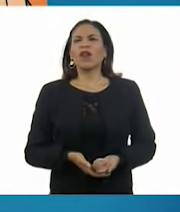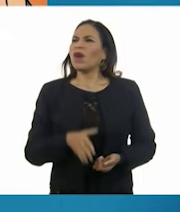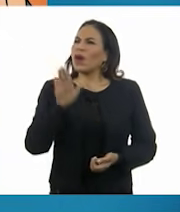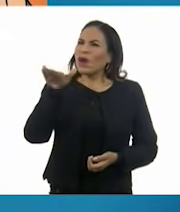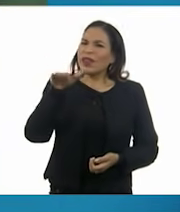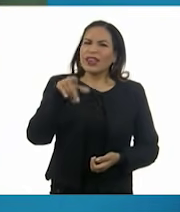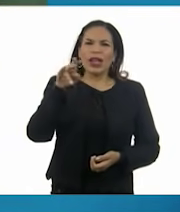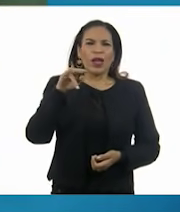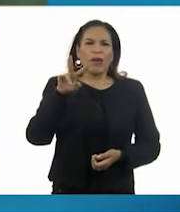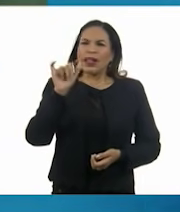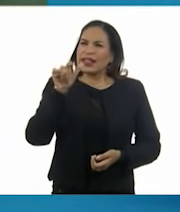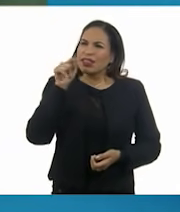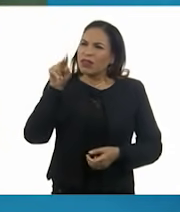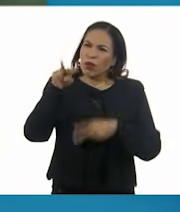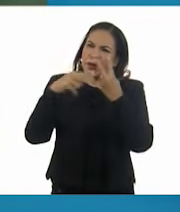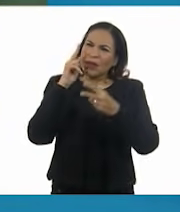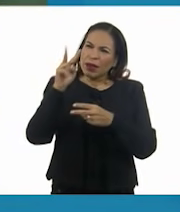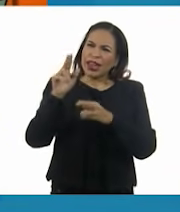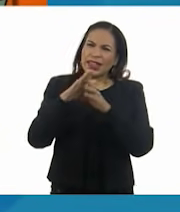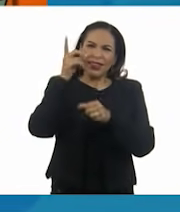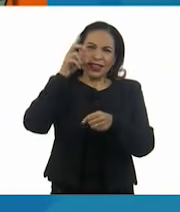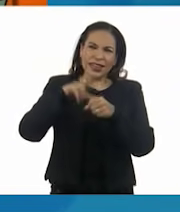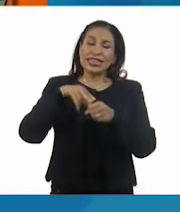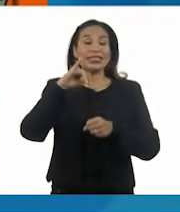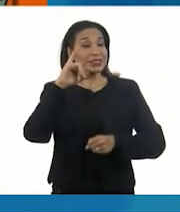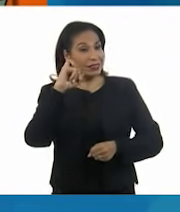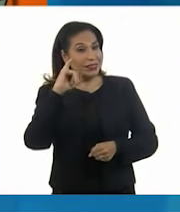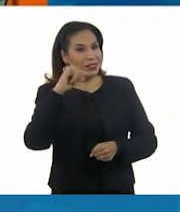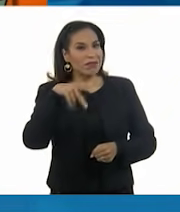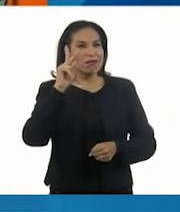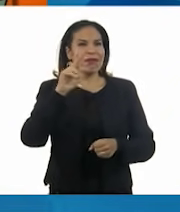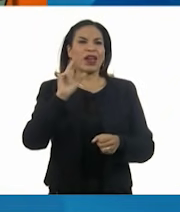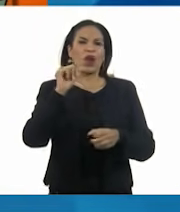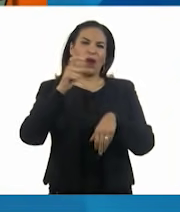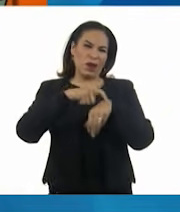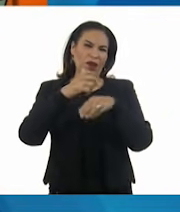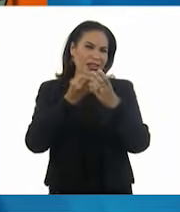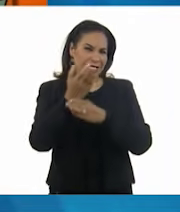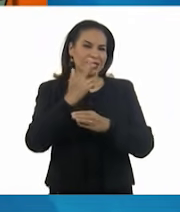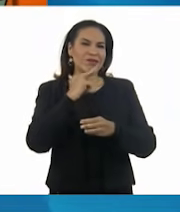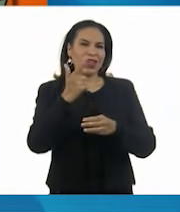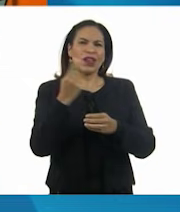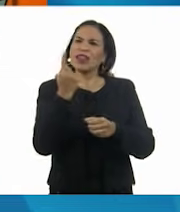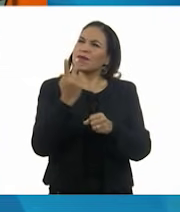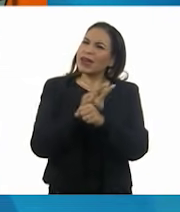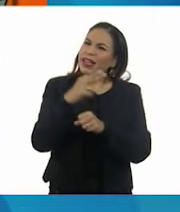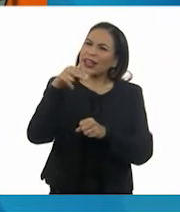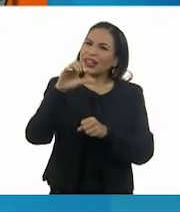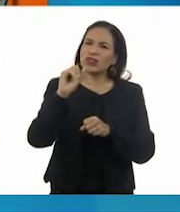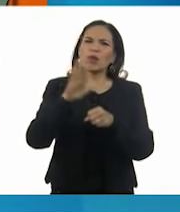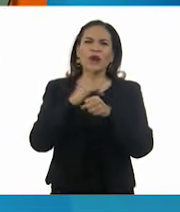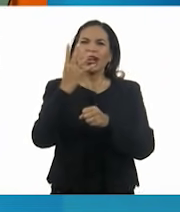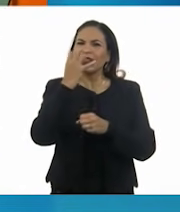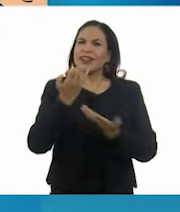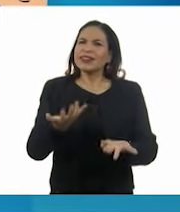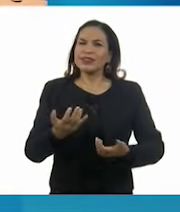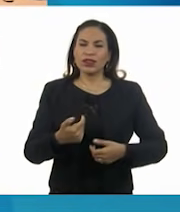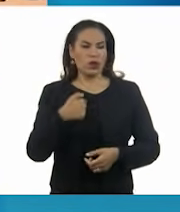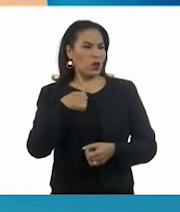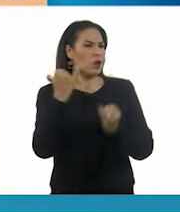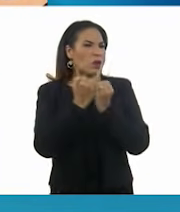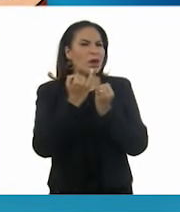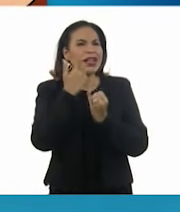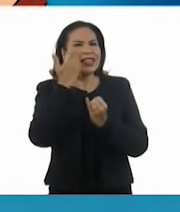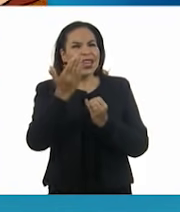Oye Valentina, ¿no ibas a ir a ver a la directora? Sí, pero mejor voy a la hora de la salida. ¿Qué pasa Nacho? ¿Por qué estás triste? Yo